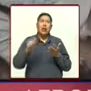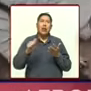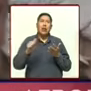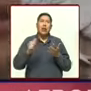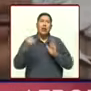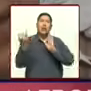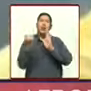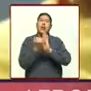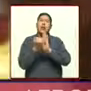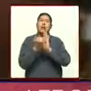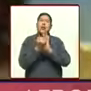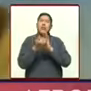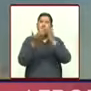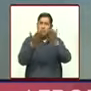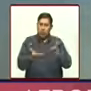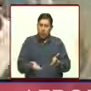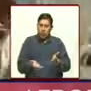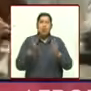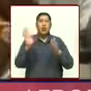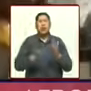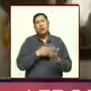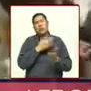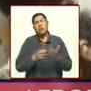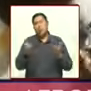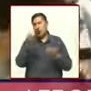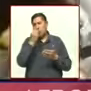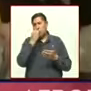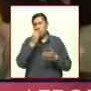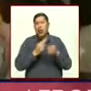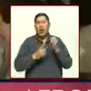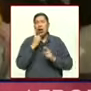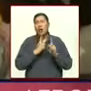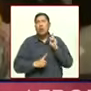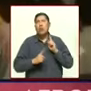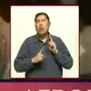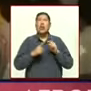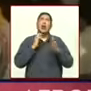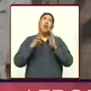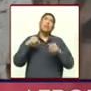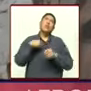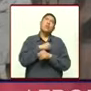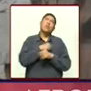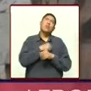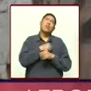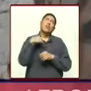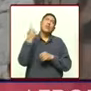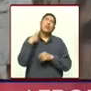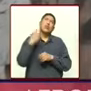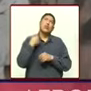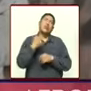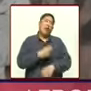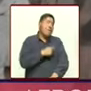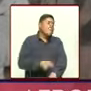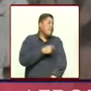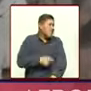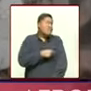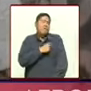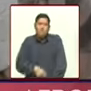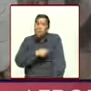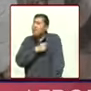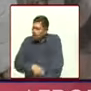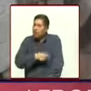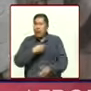¿Qué identifica a los afros? ¿Puede ser la música, la comida, algo que se presente? Si hablamos de afrobolivianos, siempre va a estar la saya como identificativo,